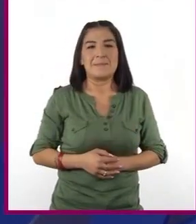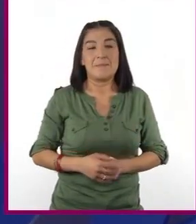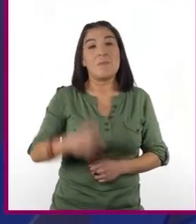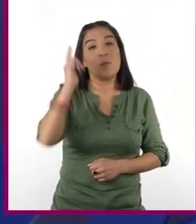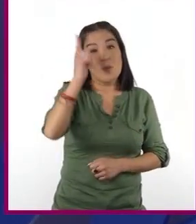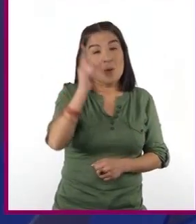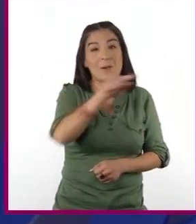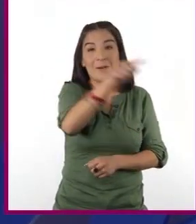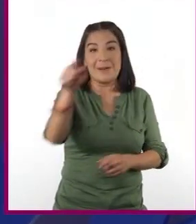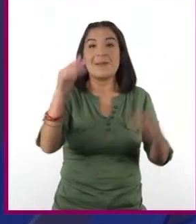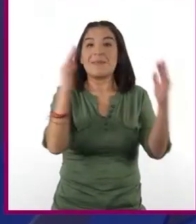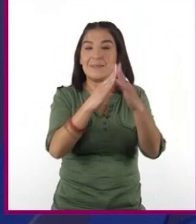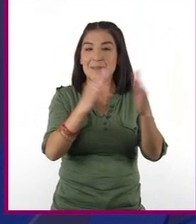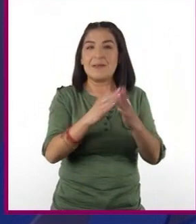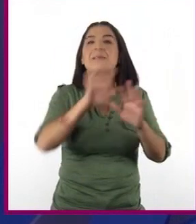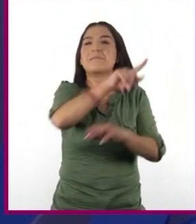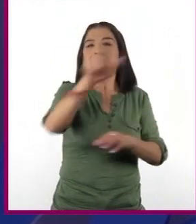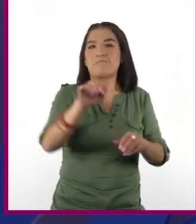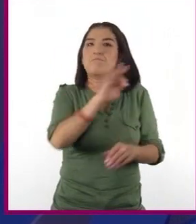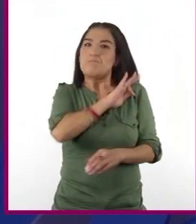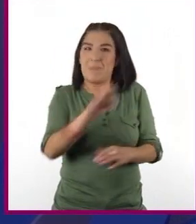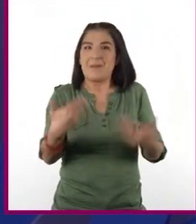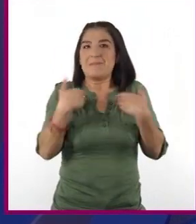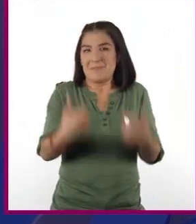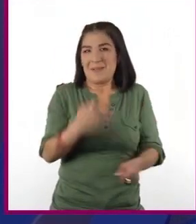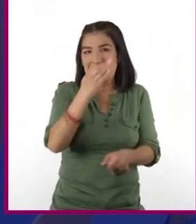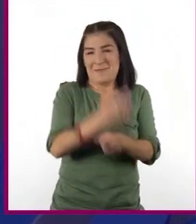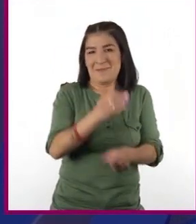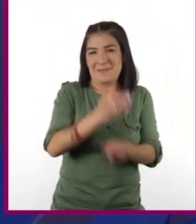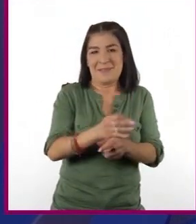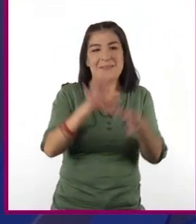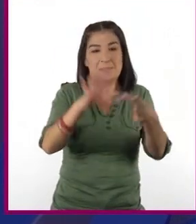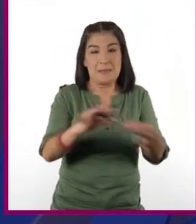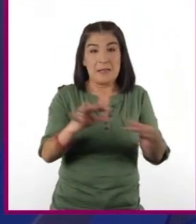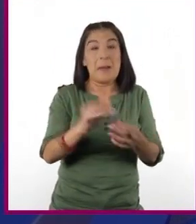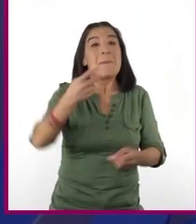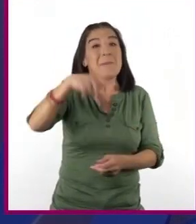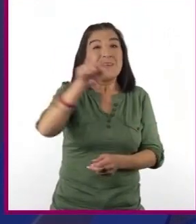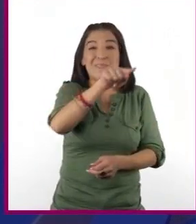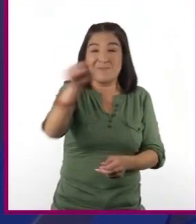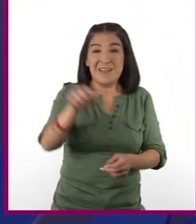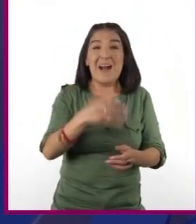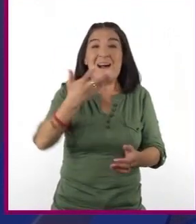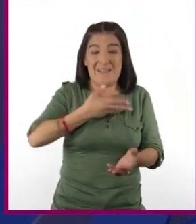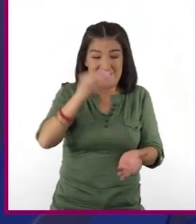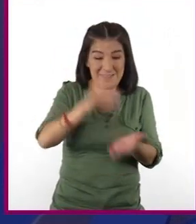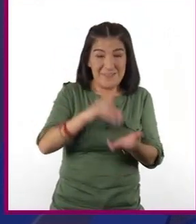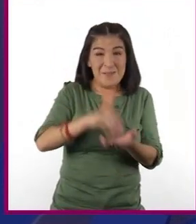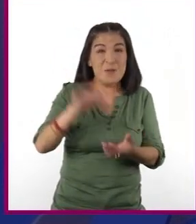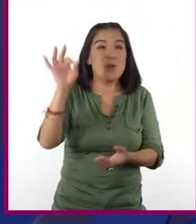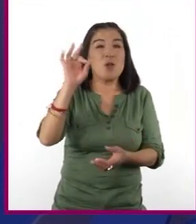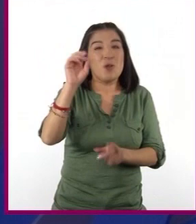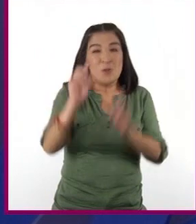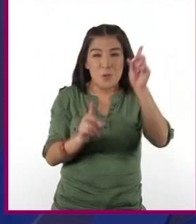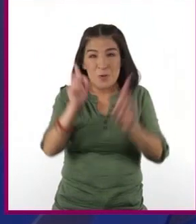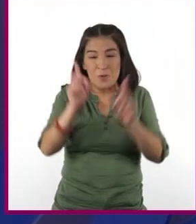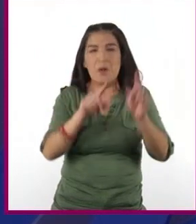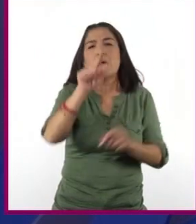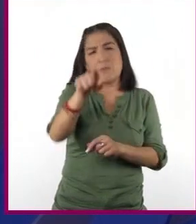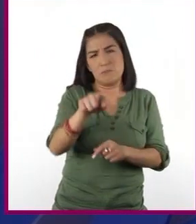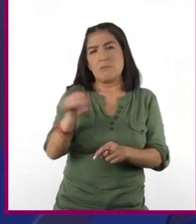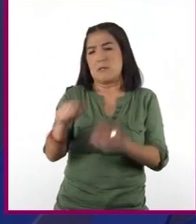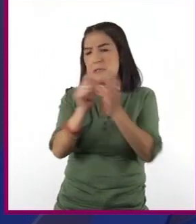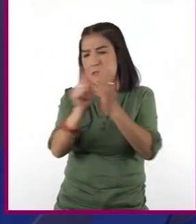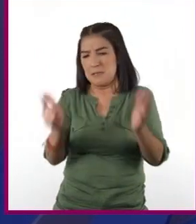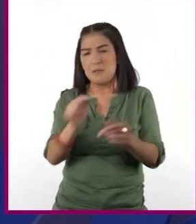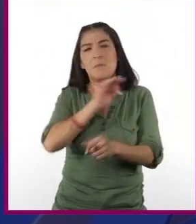Esperamos que en casa les haya quedado clara esta explicación, pero si existieran algunas dudas, les invito a que consulten su libro